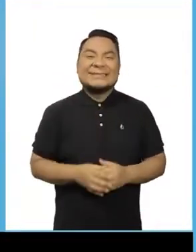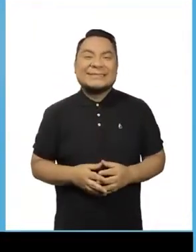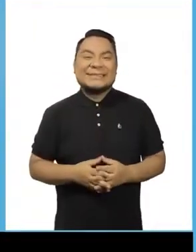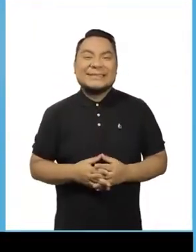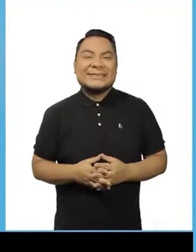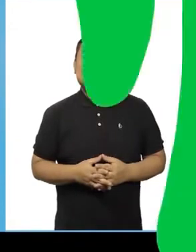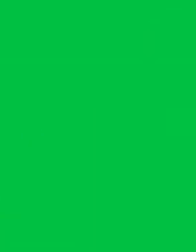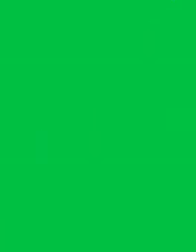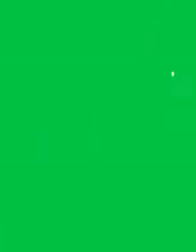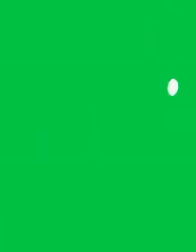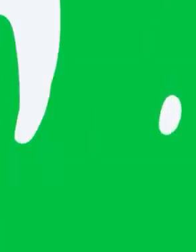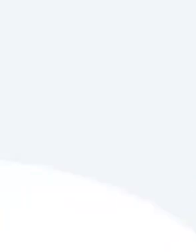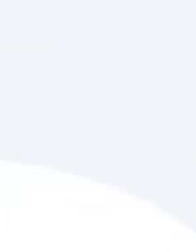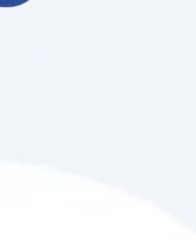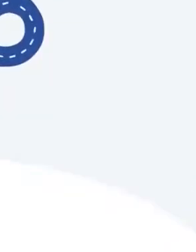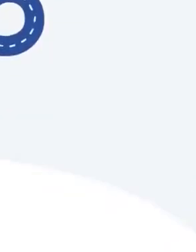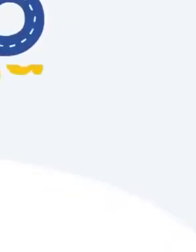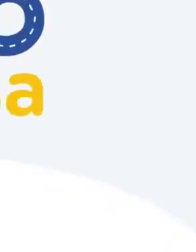vayan!